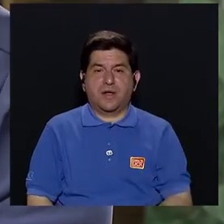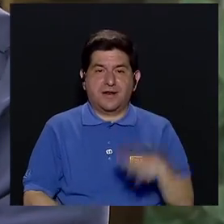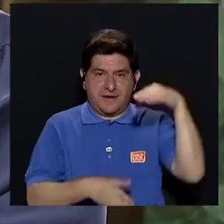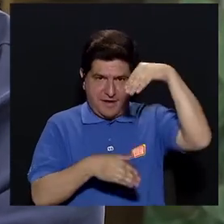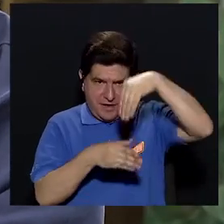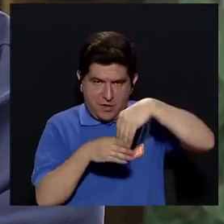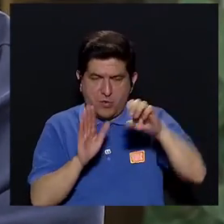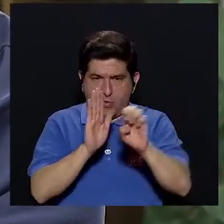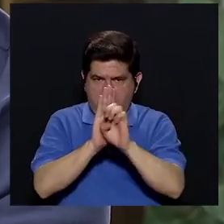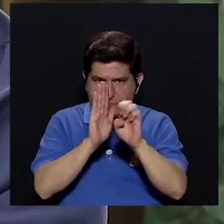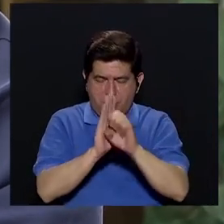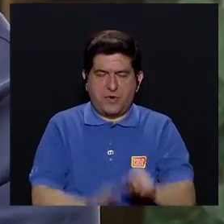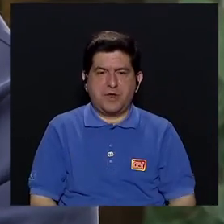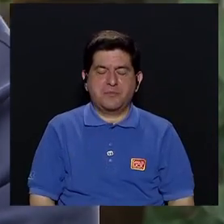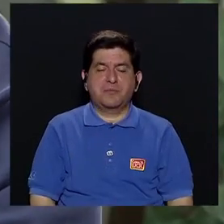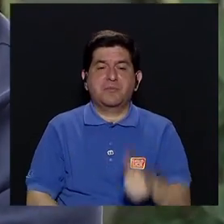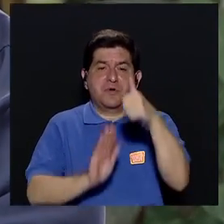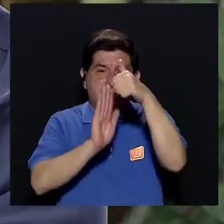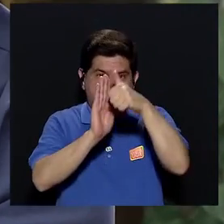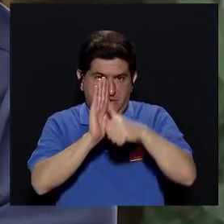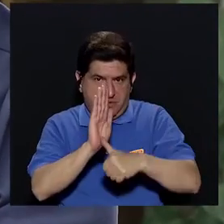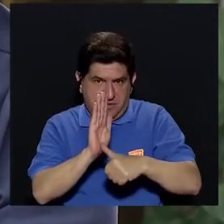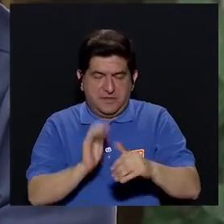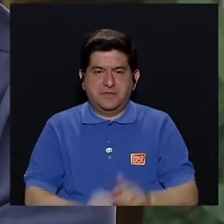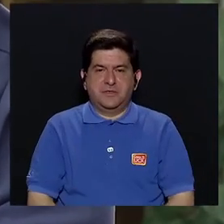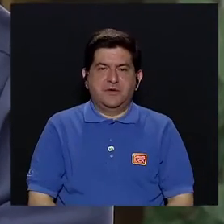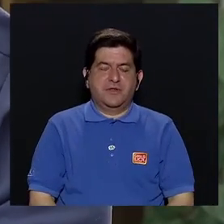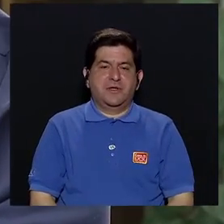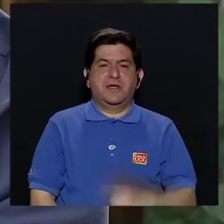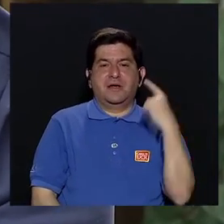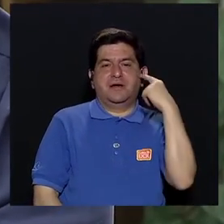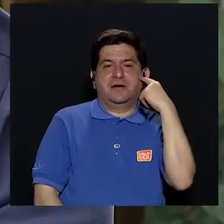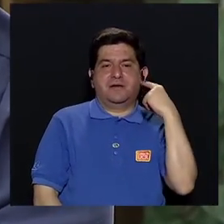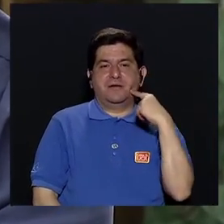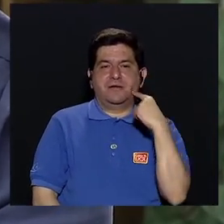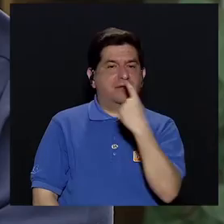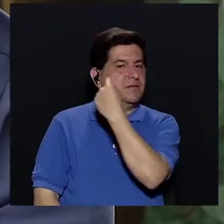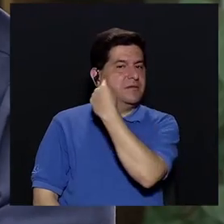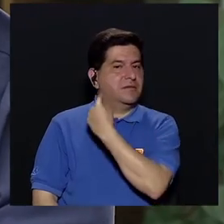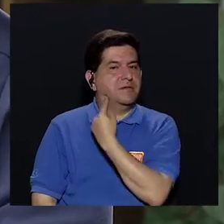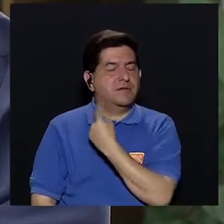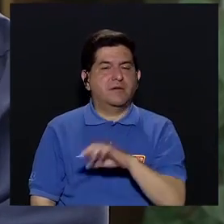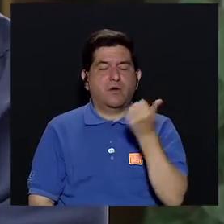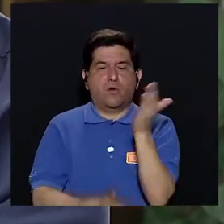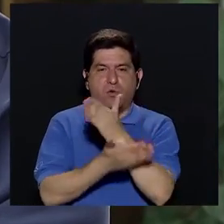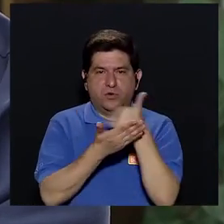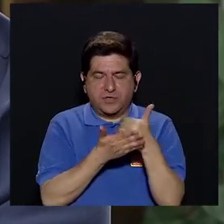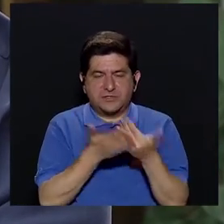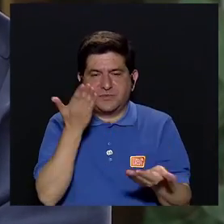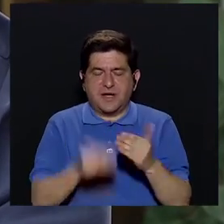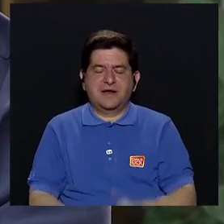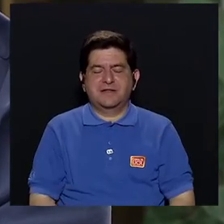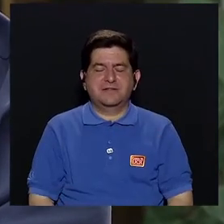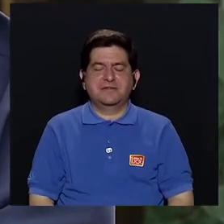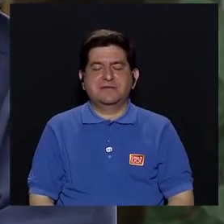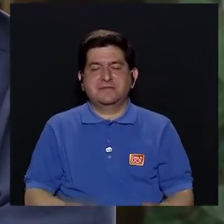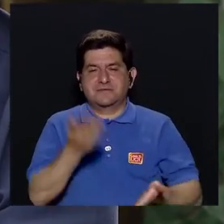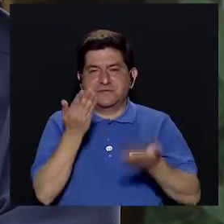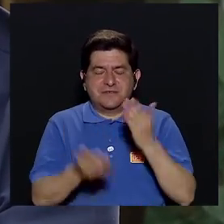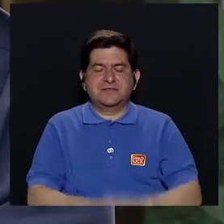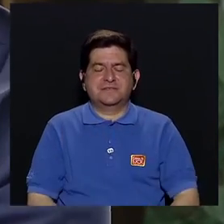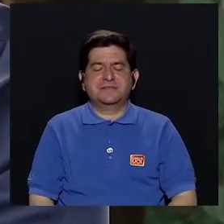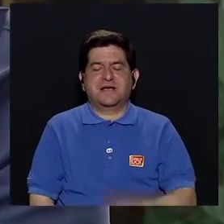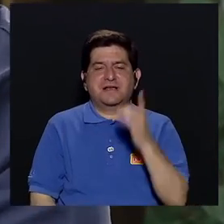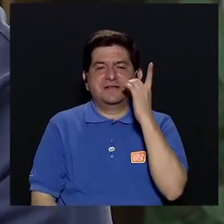que involucran, por ejemplo, la cirugía de terceros molares, de cordales, de otras piezas retenidas,